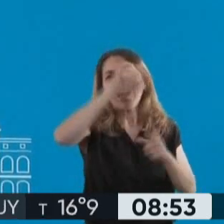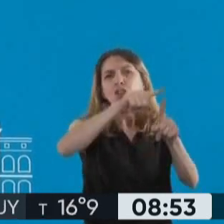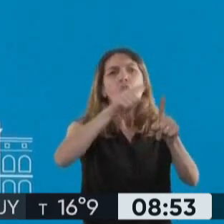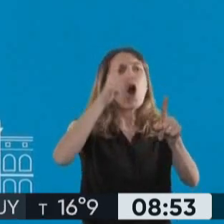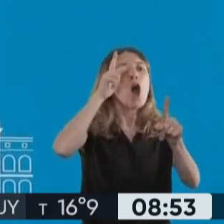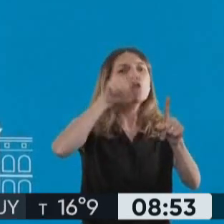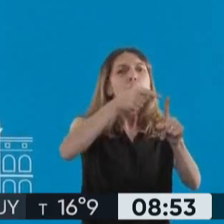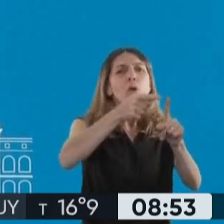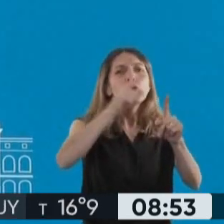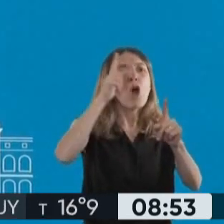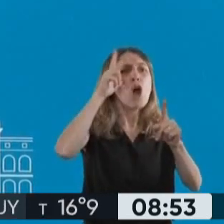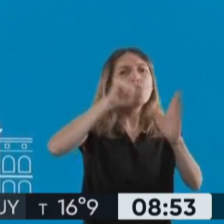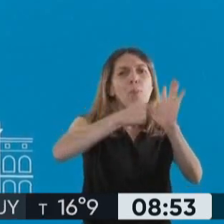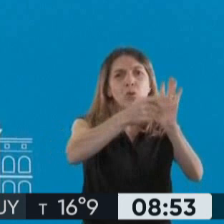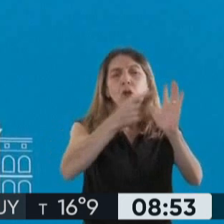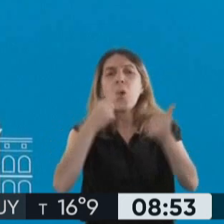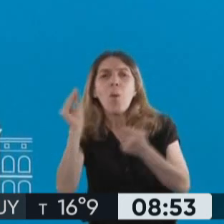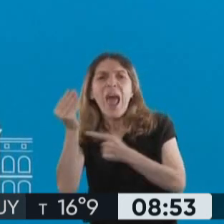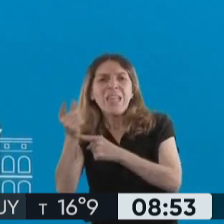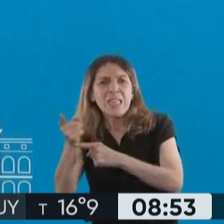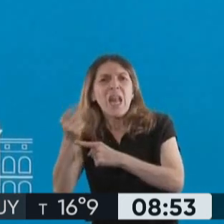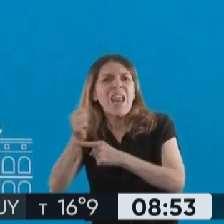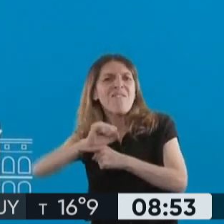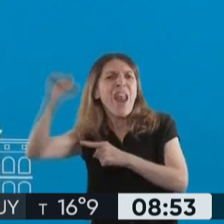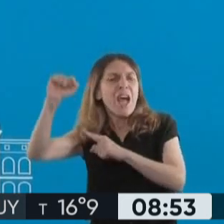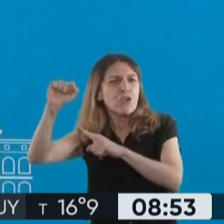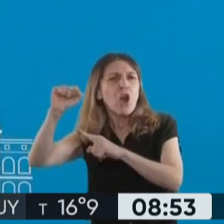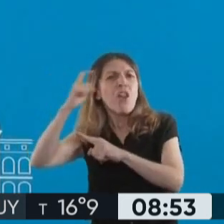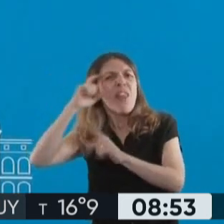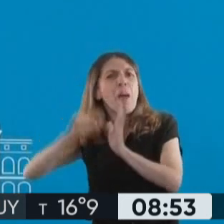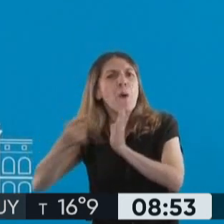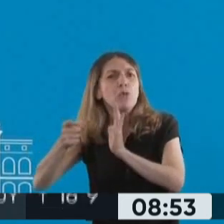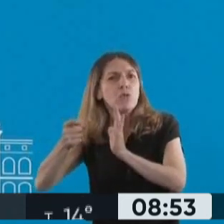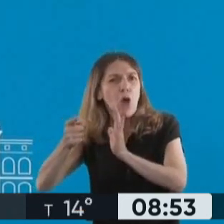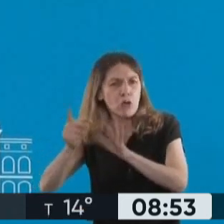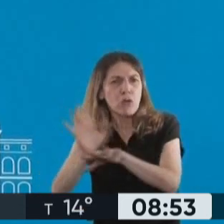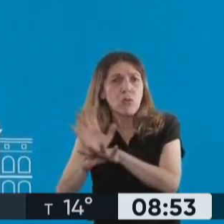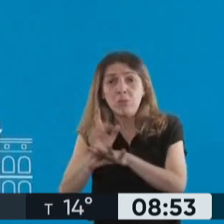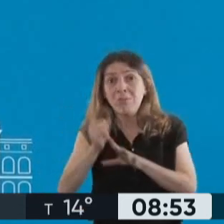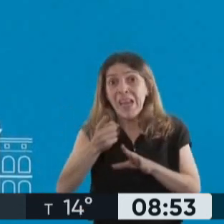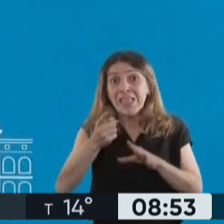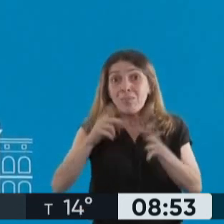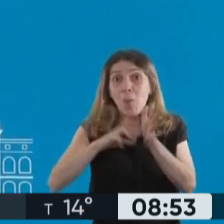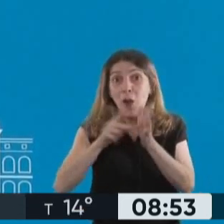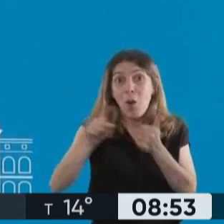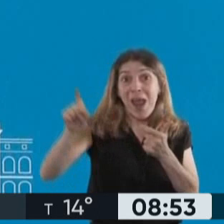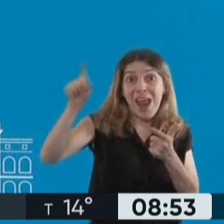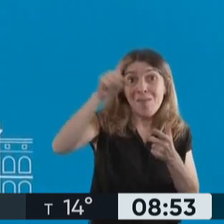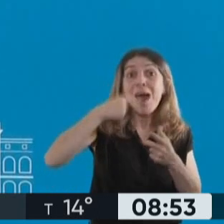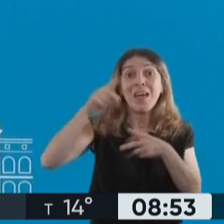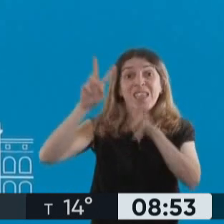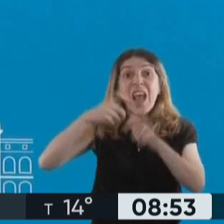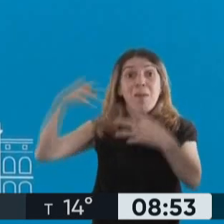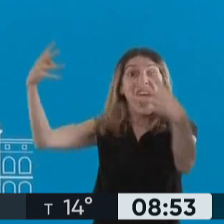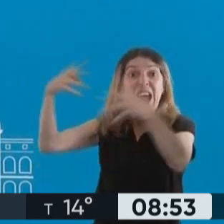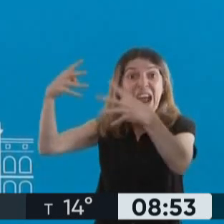8 puntos, cuando no tiene, que Brasil tenga una inflación cercana a los 10 puntos. Digo, toda esta incidencia de la guerra y de la